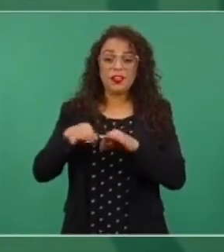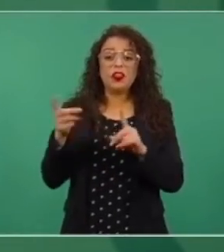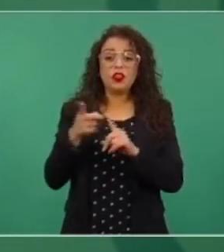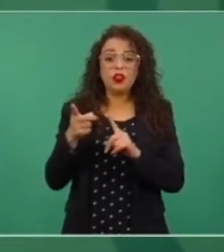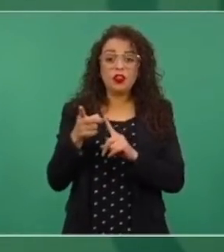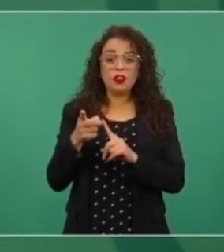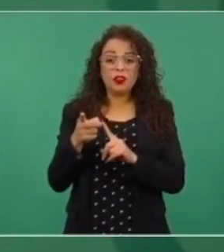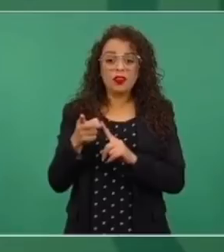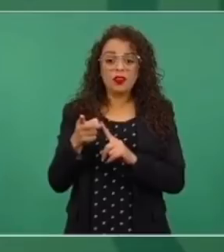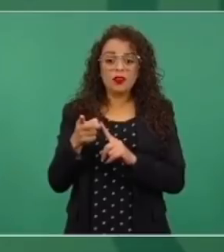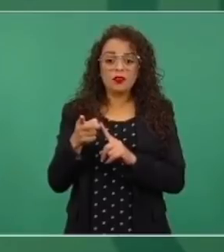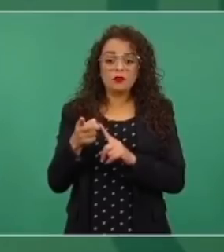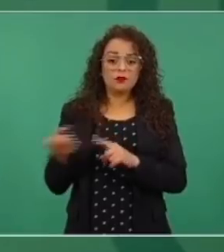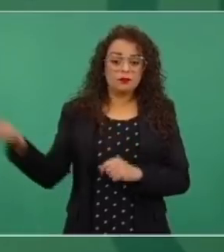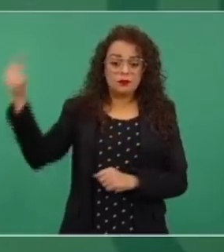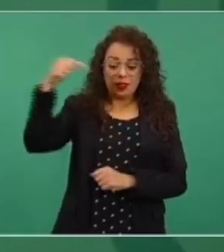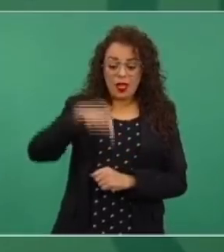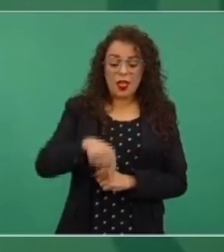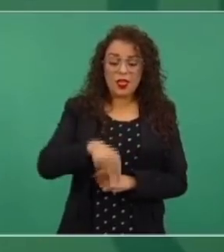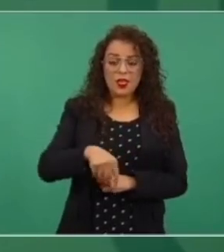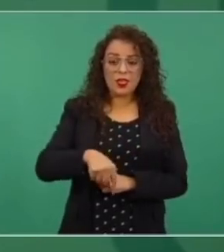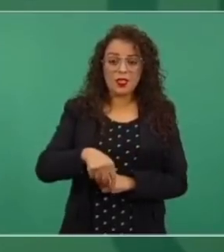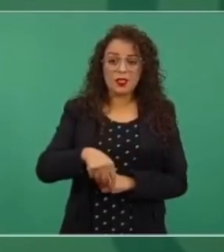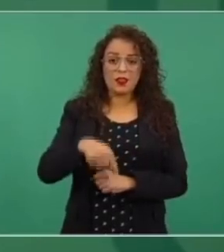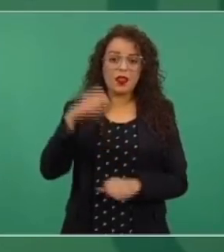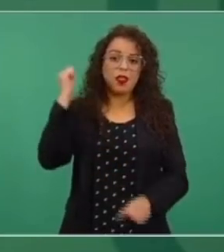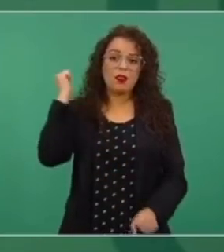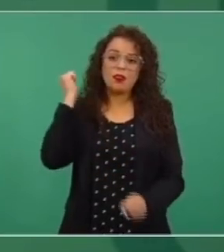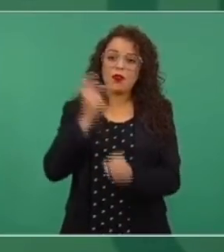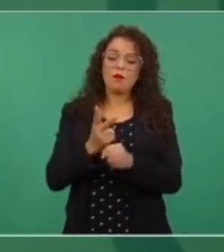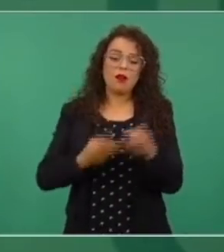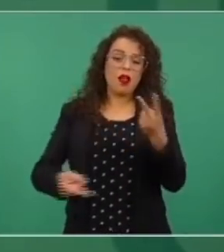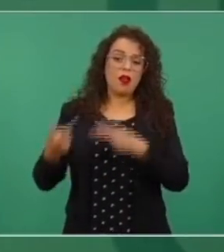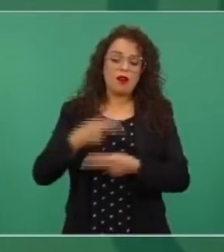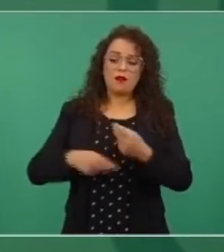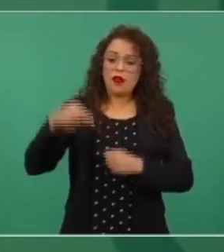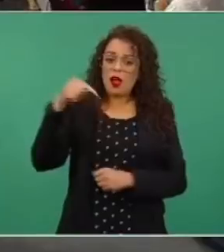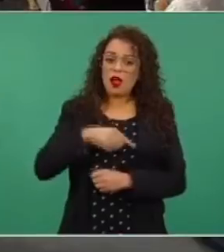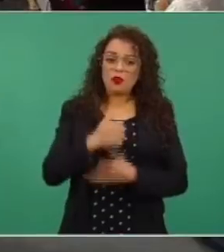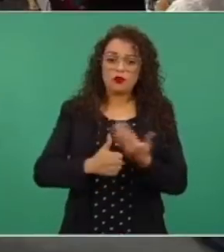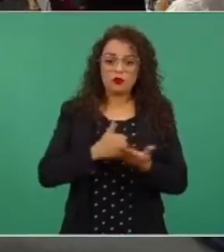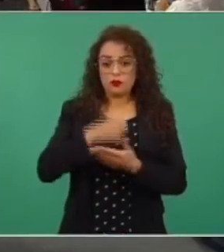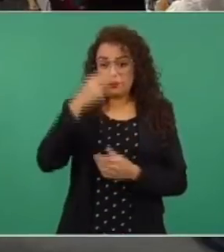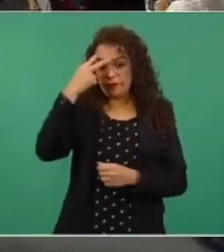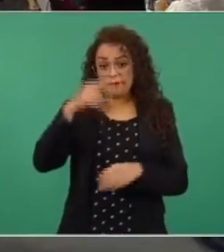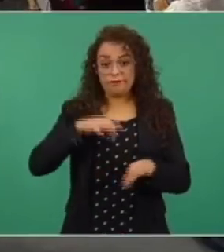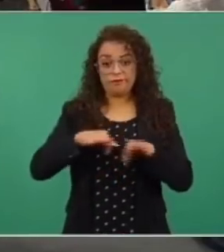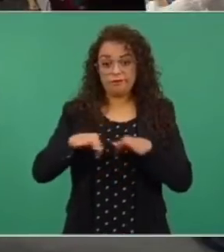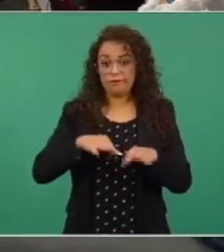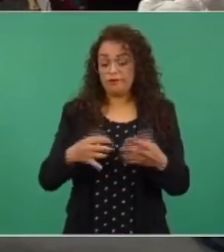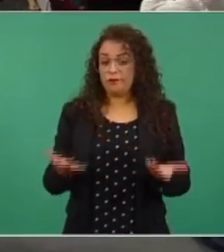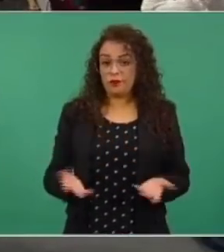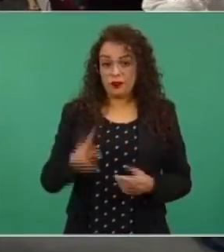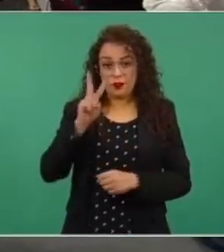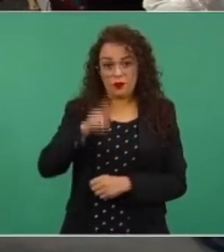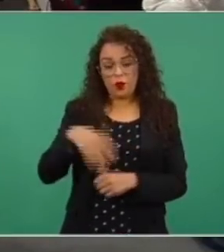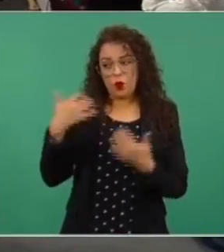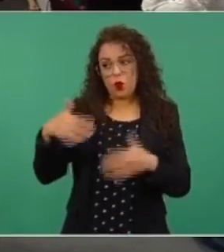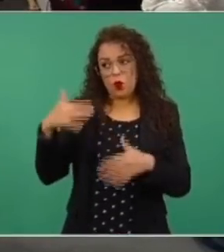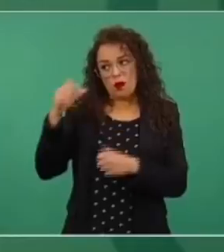vienen, ¿sí?, temprano, son héroes porque por el